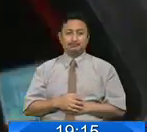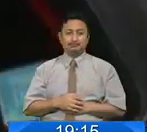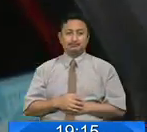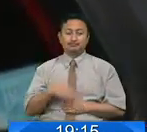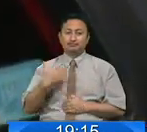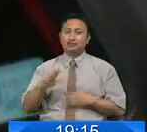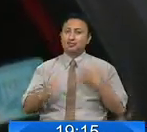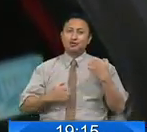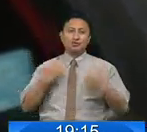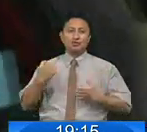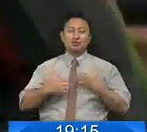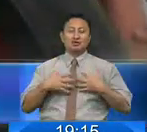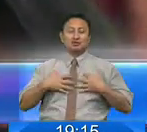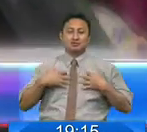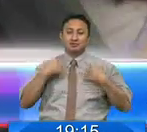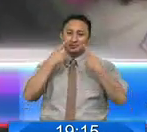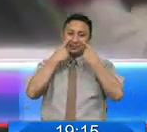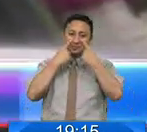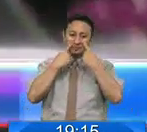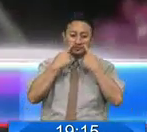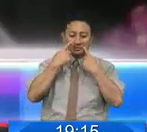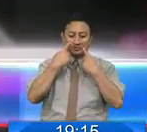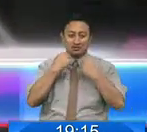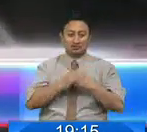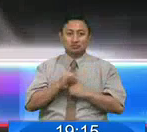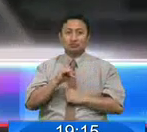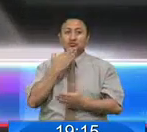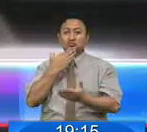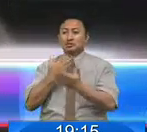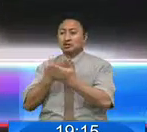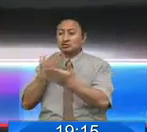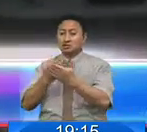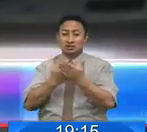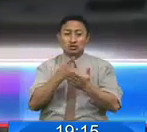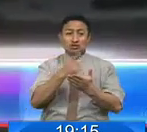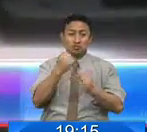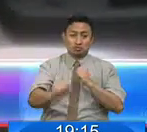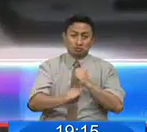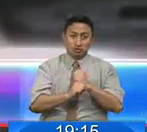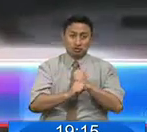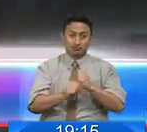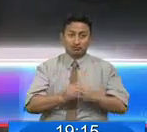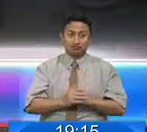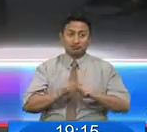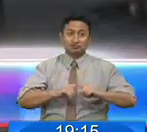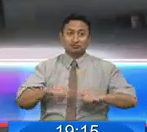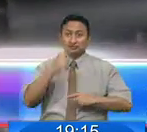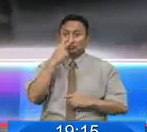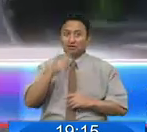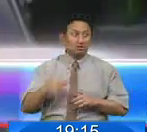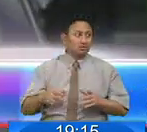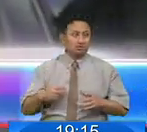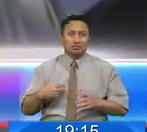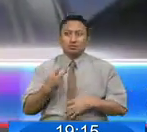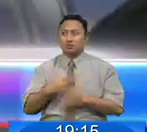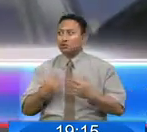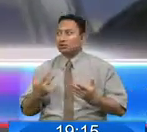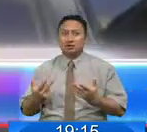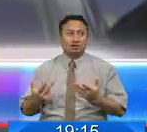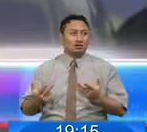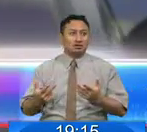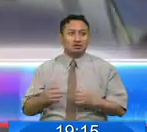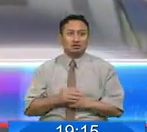emoción le ganó a las palabras la madre apenas alcanzó a agradecer a todos los que le apoyaron mientras miraba por todo lado la ansiedad